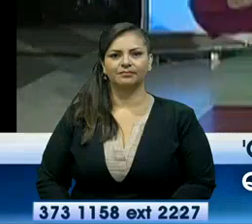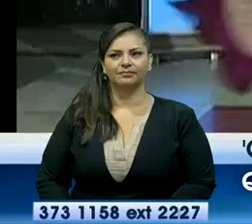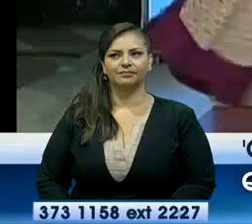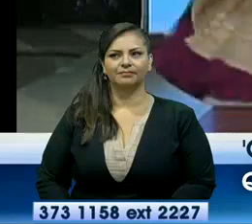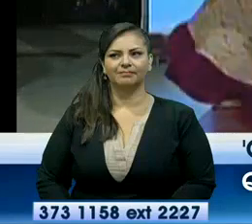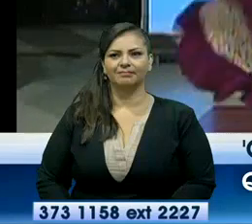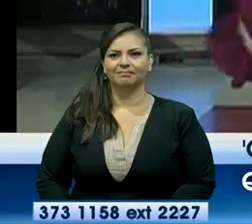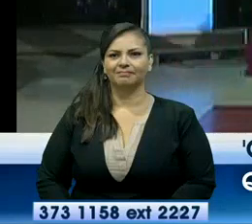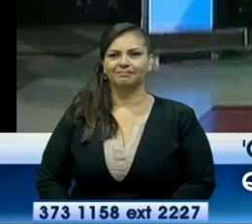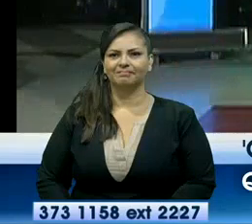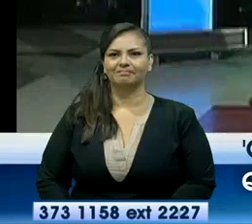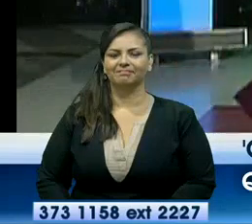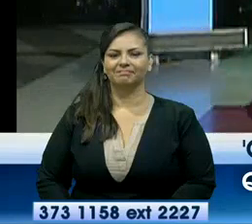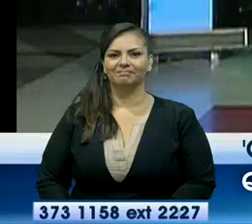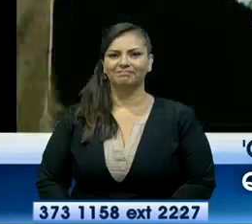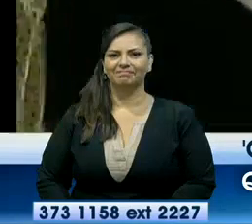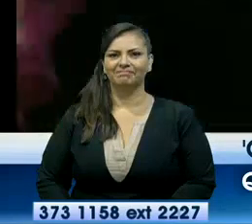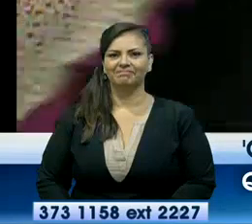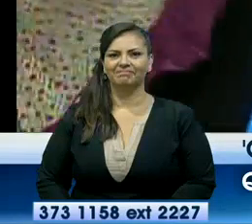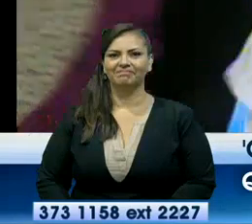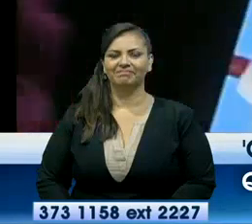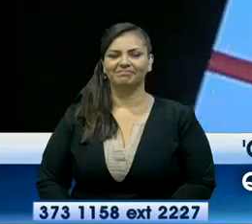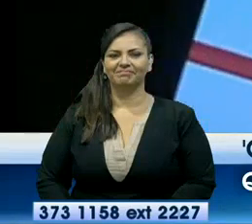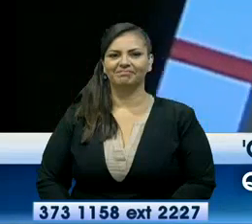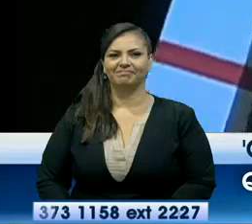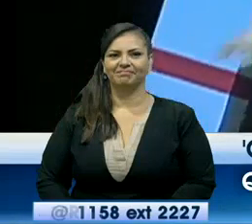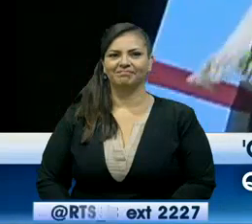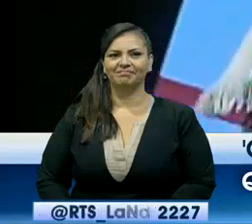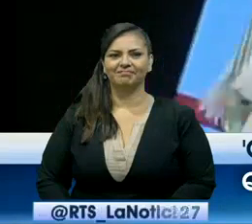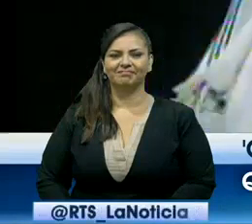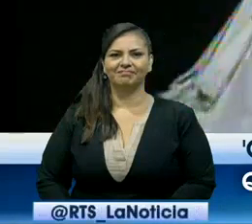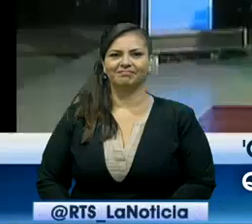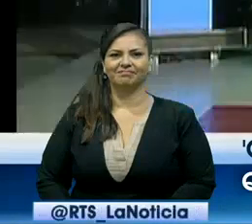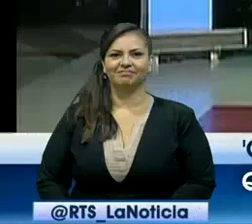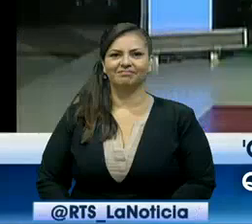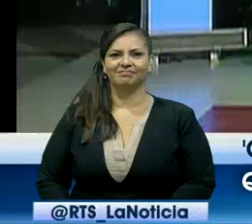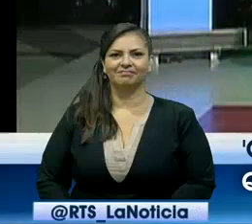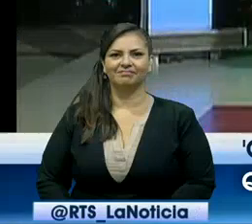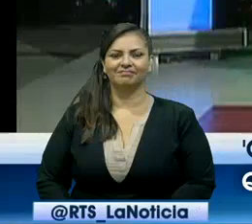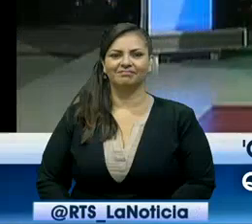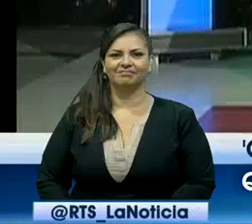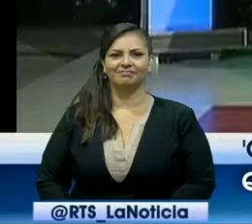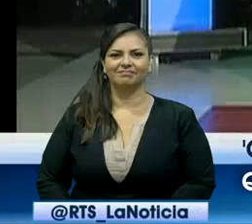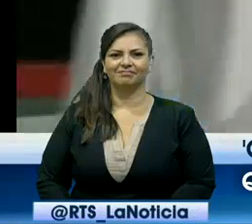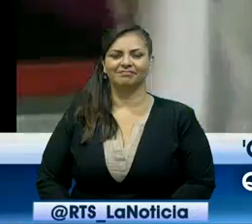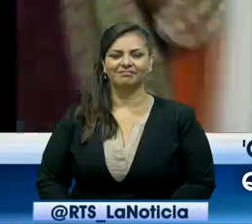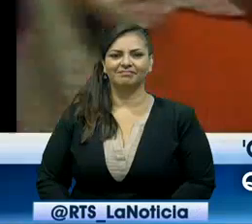soy amigo de mis ríos de mis campos y del sol